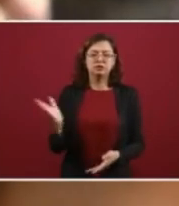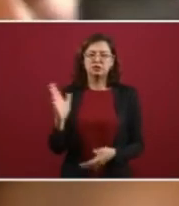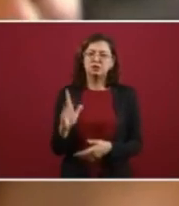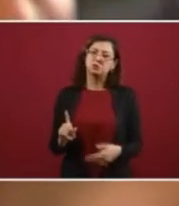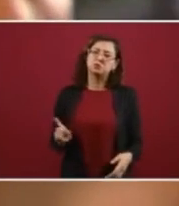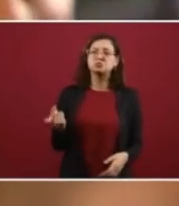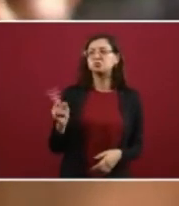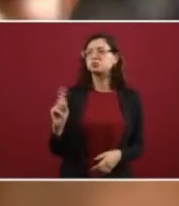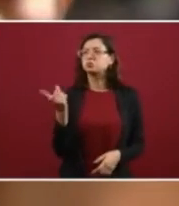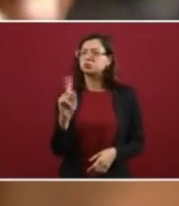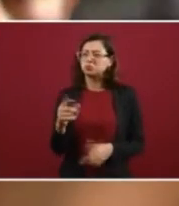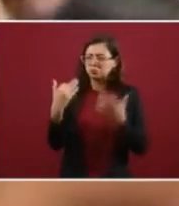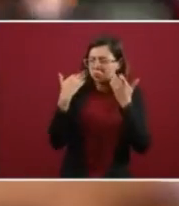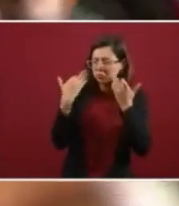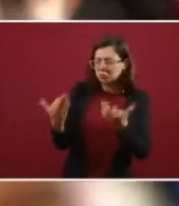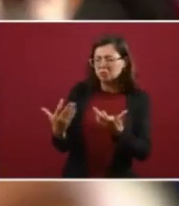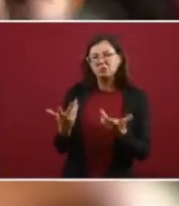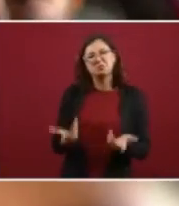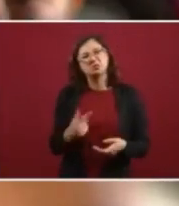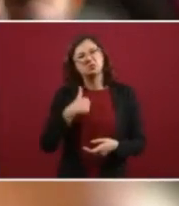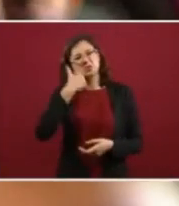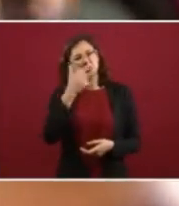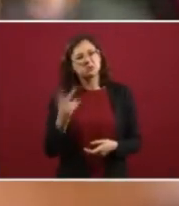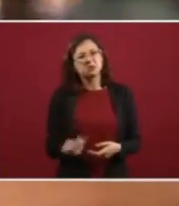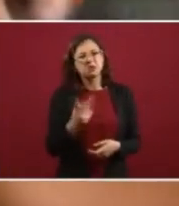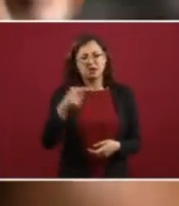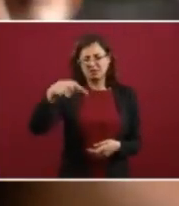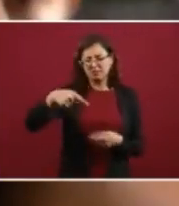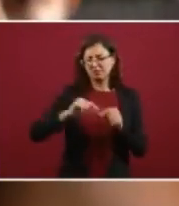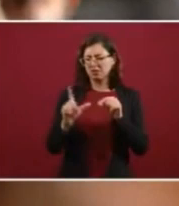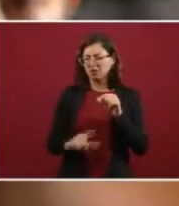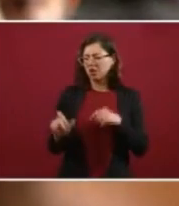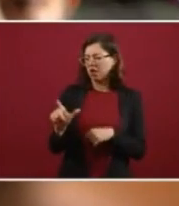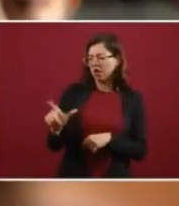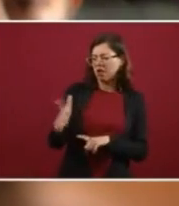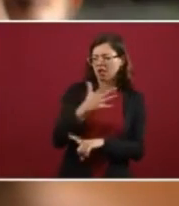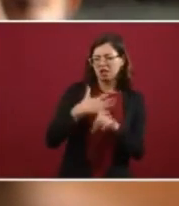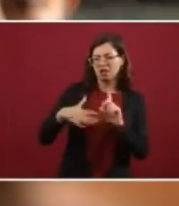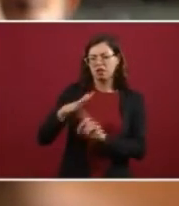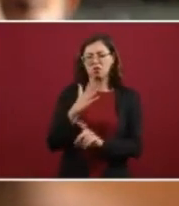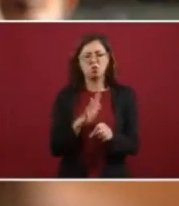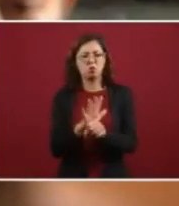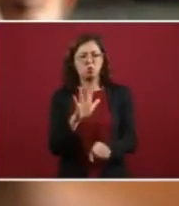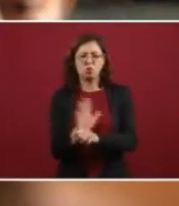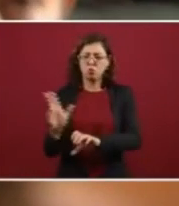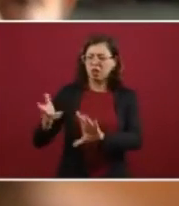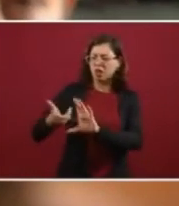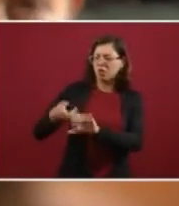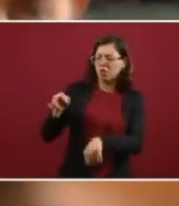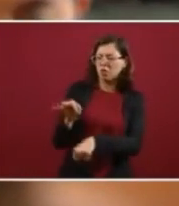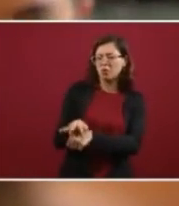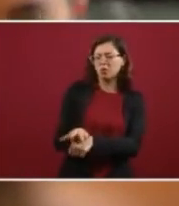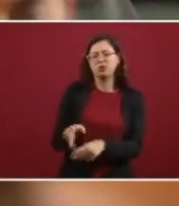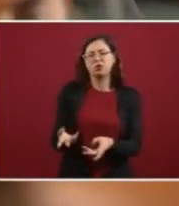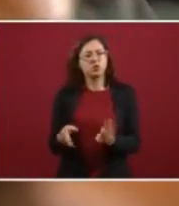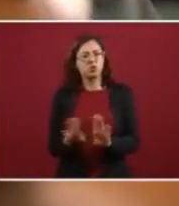fue la actriz paty navidad quien sostuvo que dejó de coincidir con el mandatario federal dice yo voté por andrés manuel por convicción porque